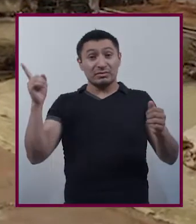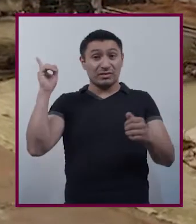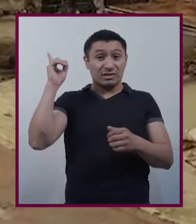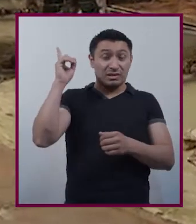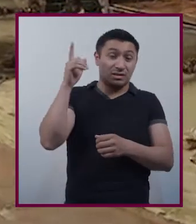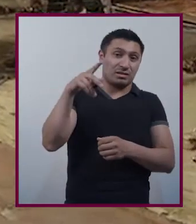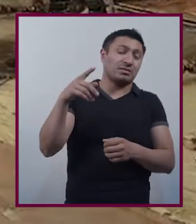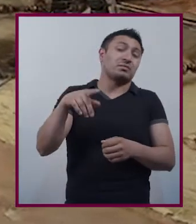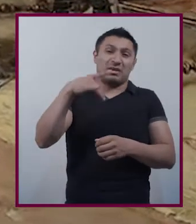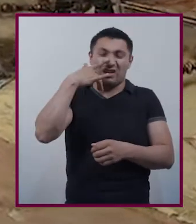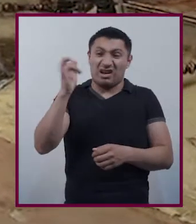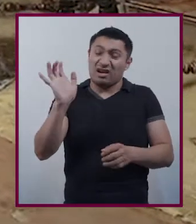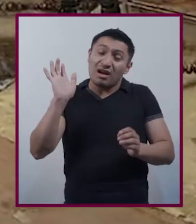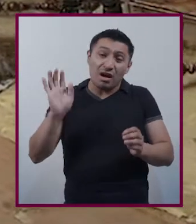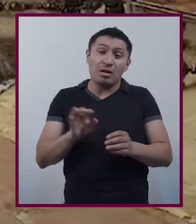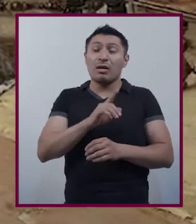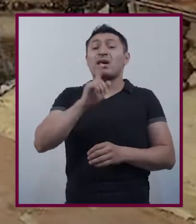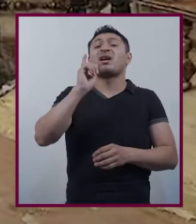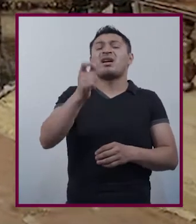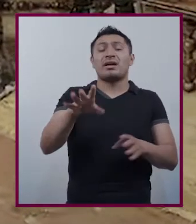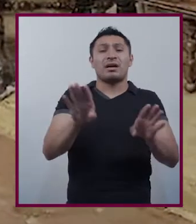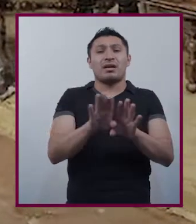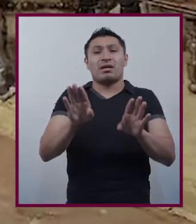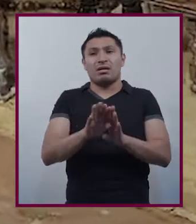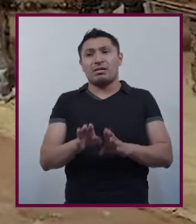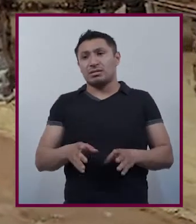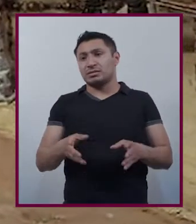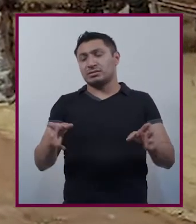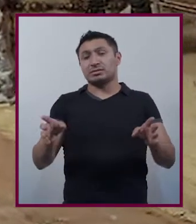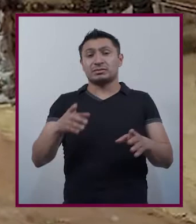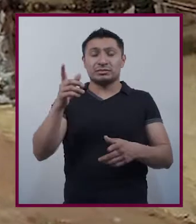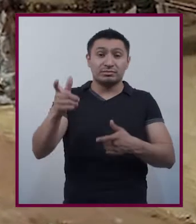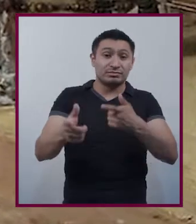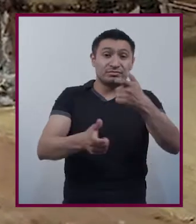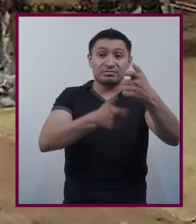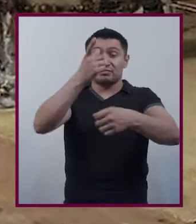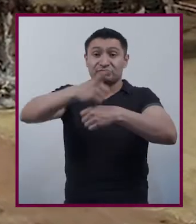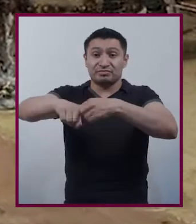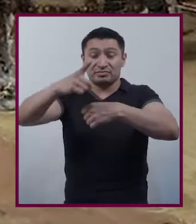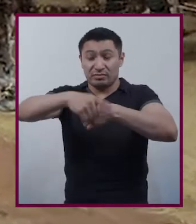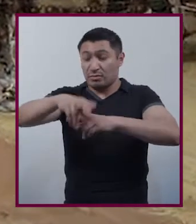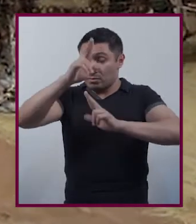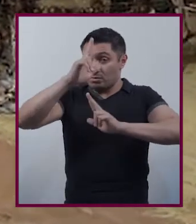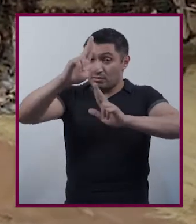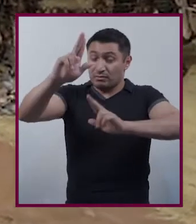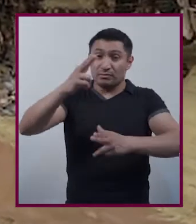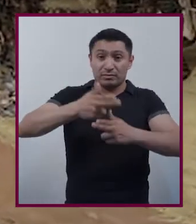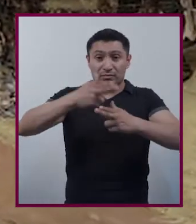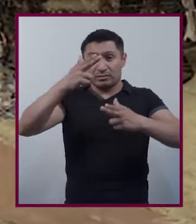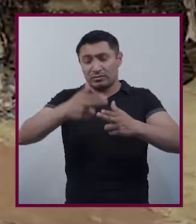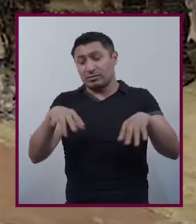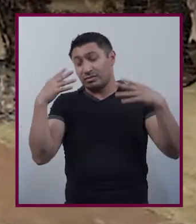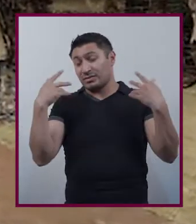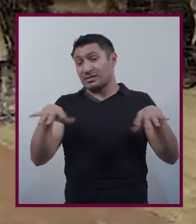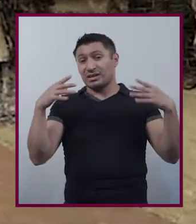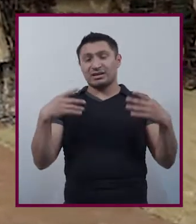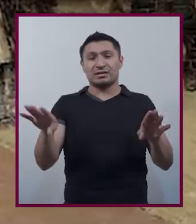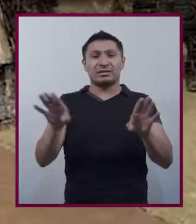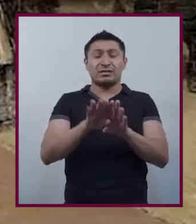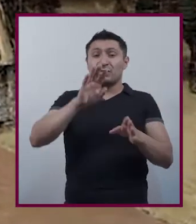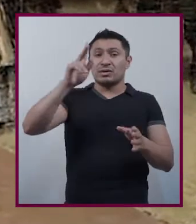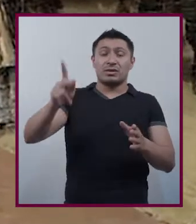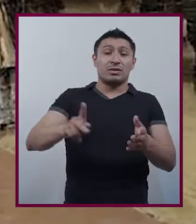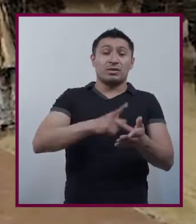difícilmente sucedía, pues ello significaba desde resarcir económicamente el daño al honor hasta la imposibilidad de